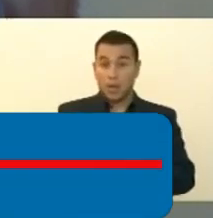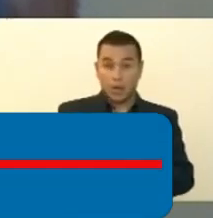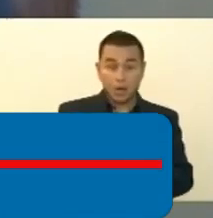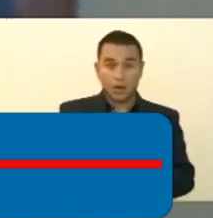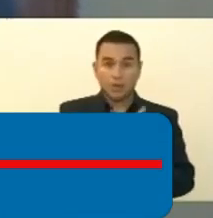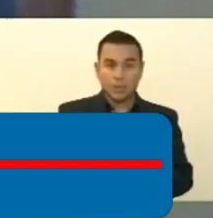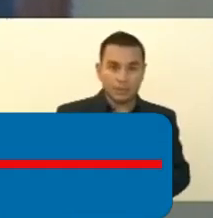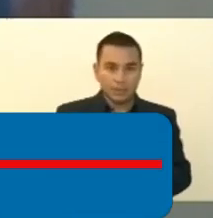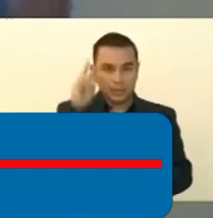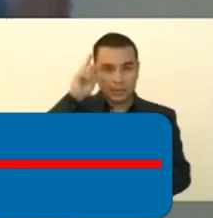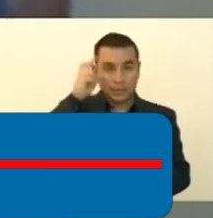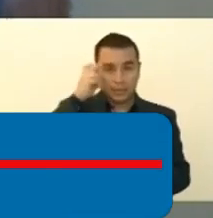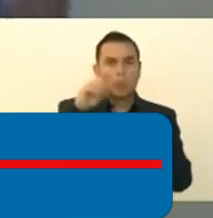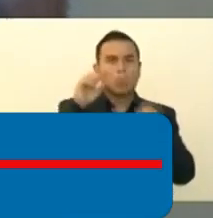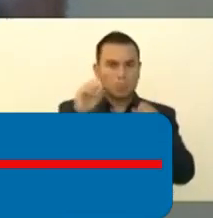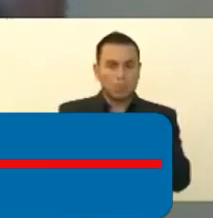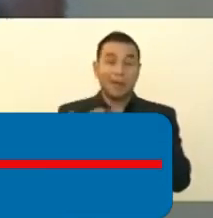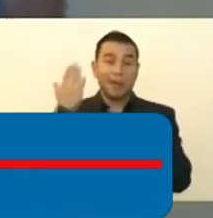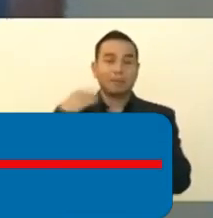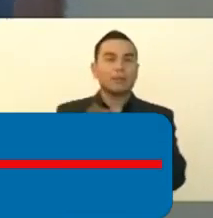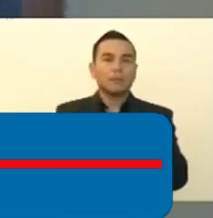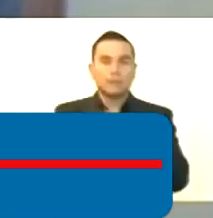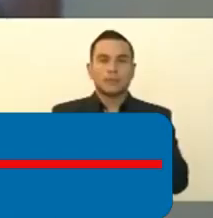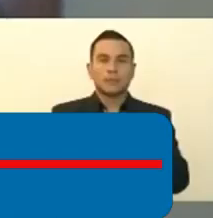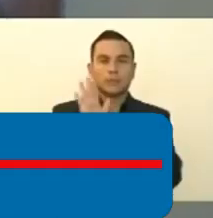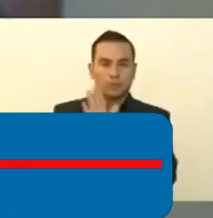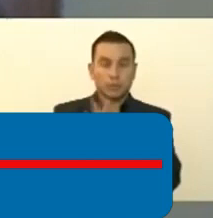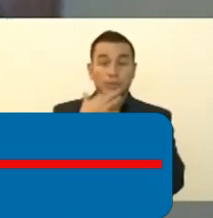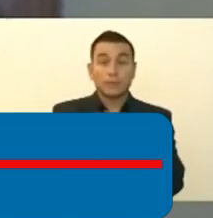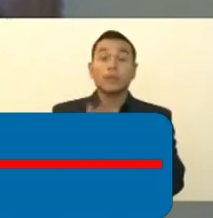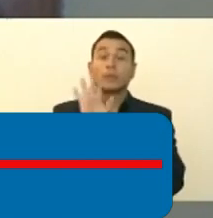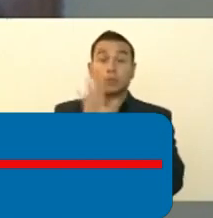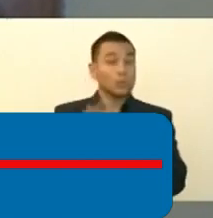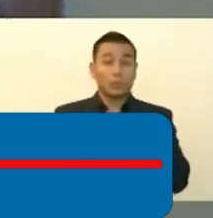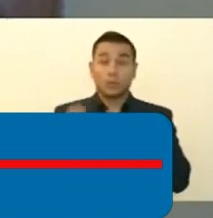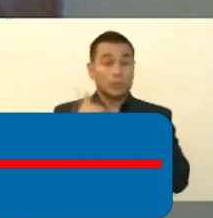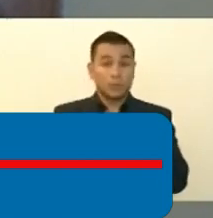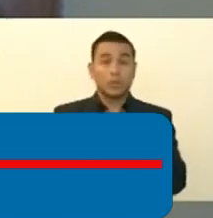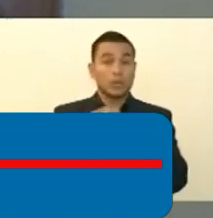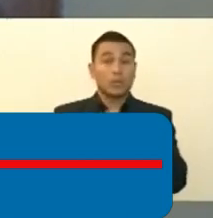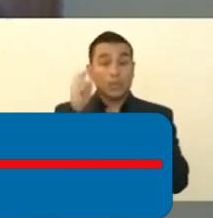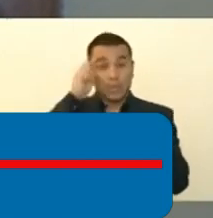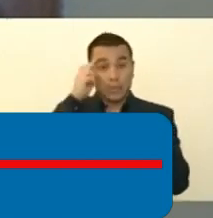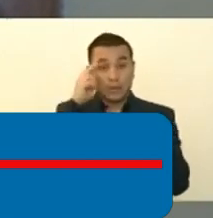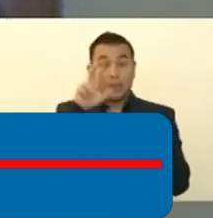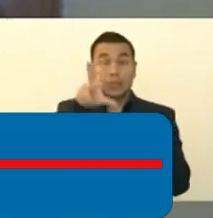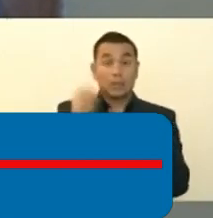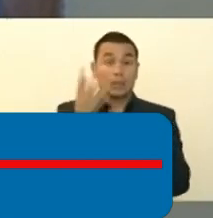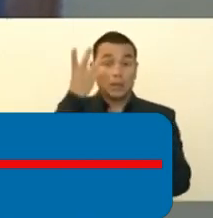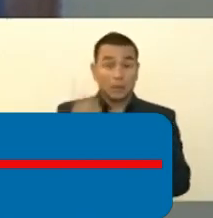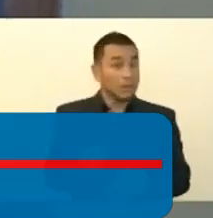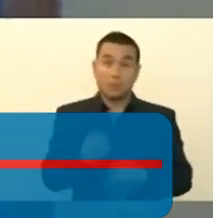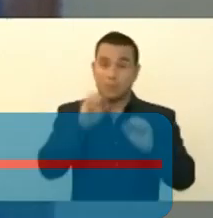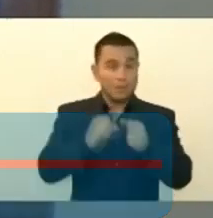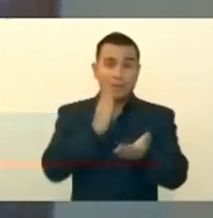a tres, cuatro horas de camino. Nadie puede decir que no se le avisó con tiempo de regresar a su casa. El que no regresó a su casa ya no va a poder regresar por los próximos 30 días. Tiene que